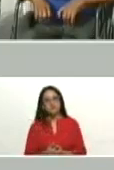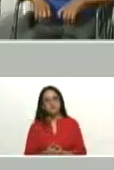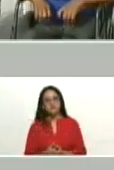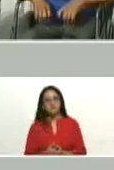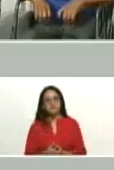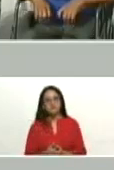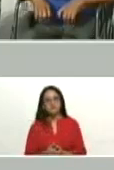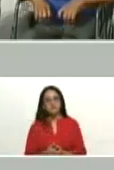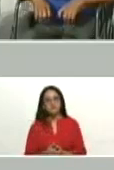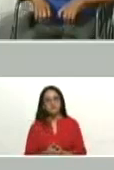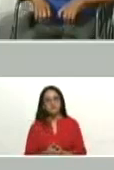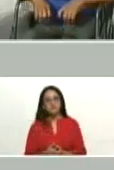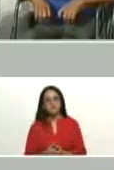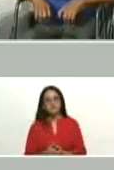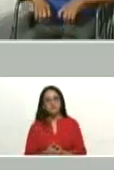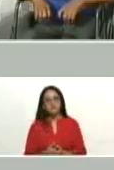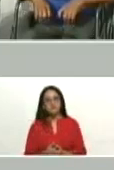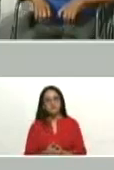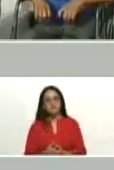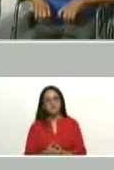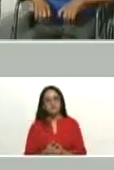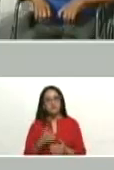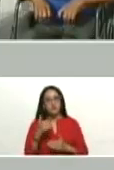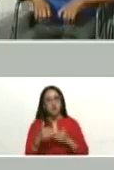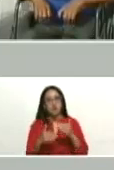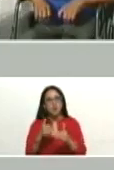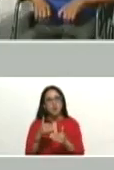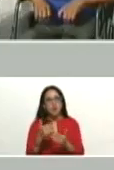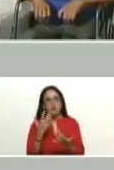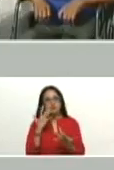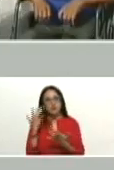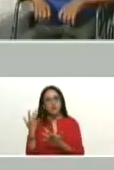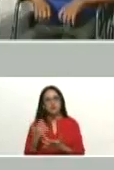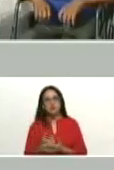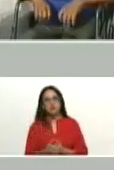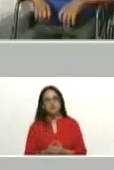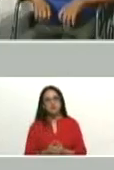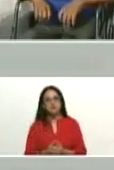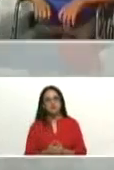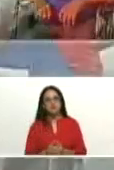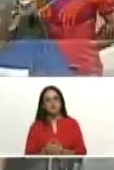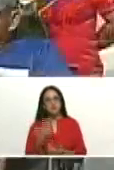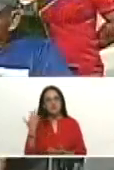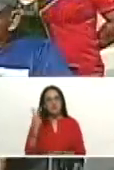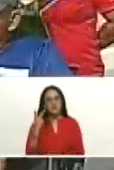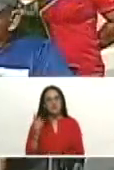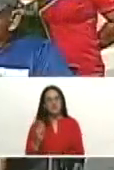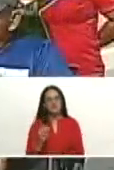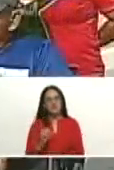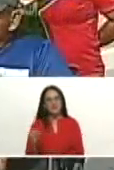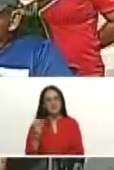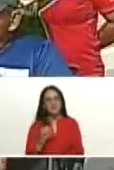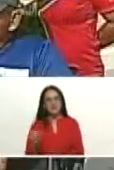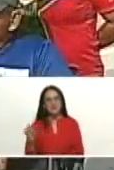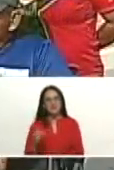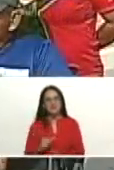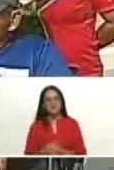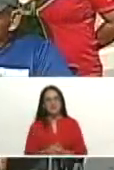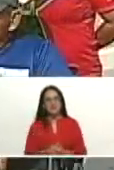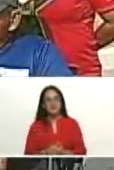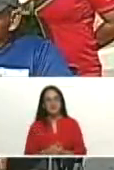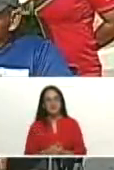Bueno, presidente, paulatinamente, como usted lo acaba de señalar, hace ya dos semanas se hizo presente,